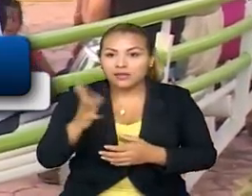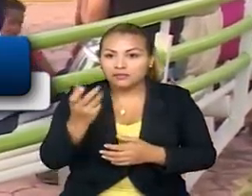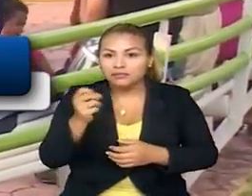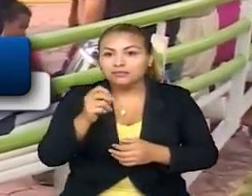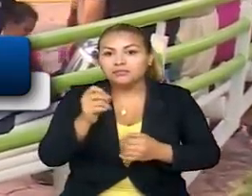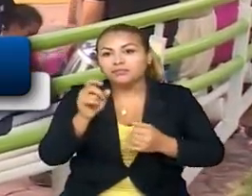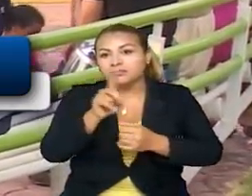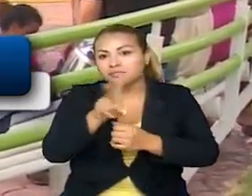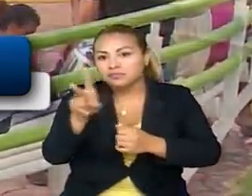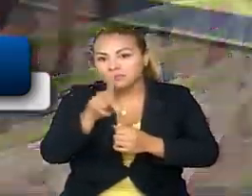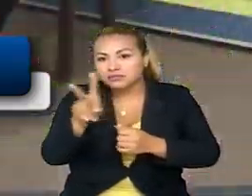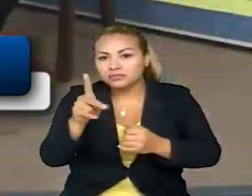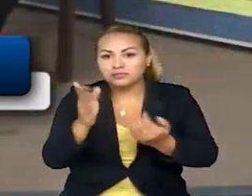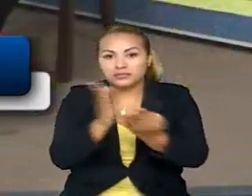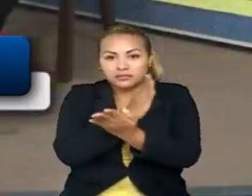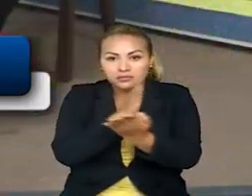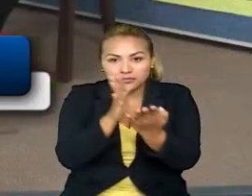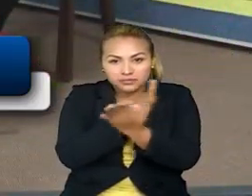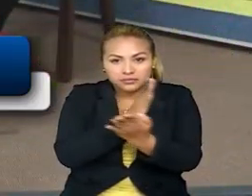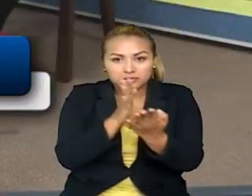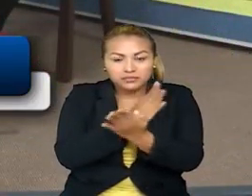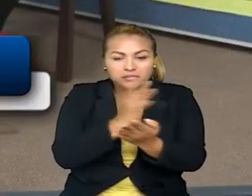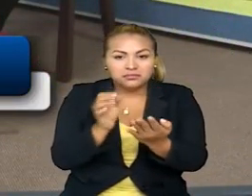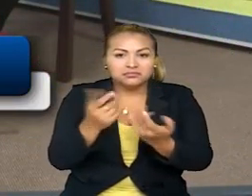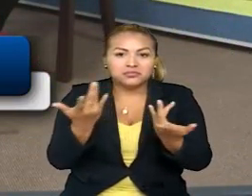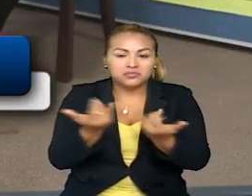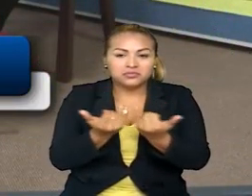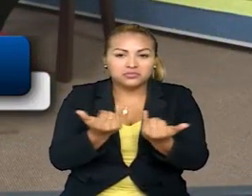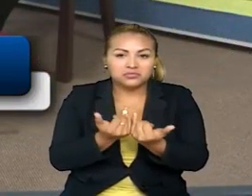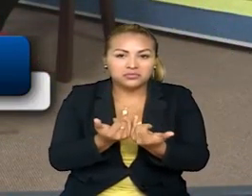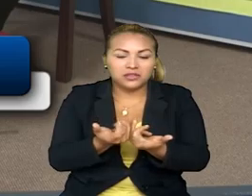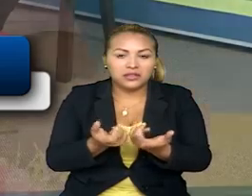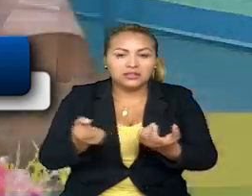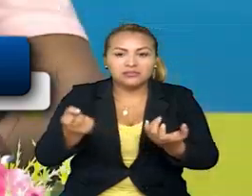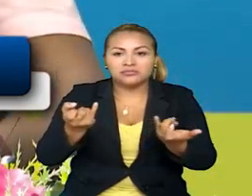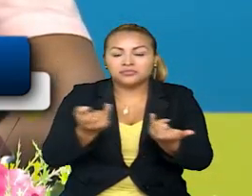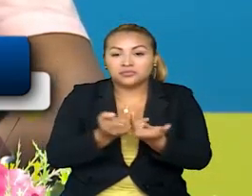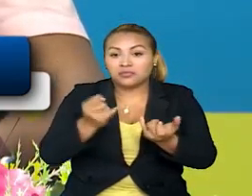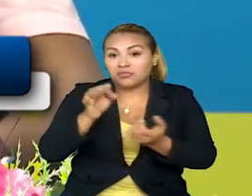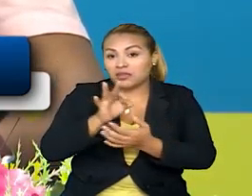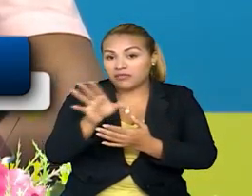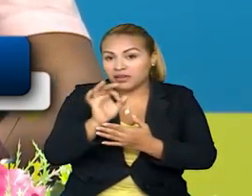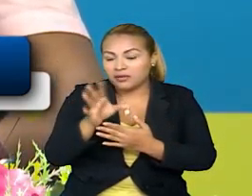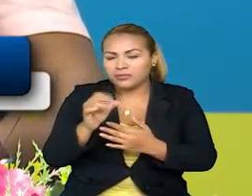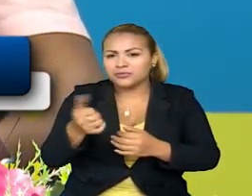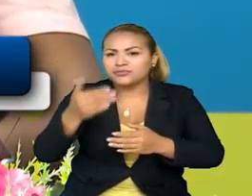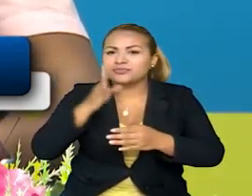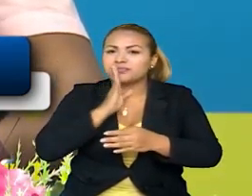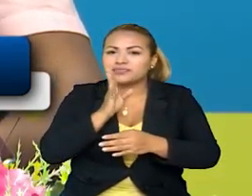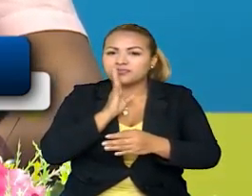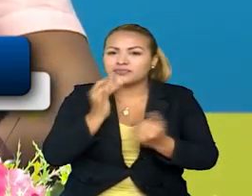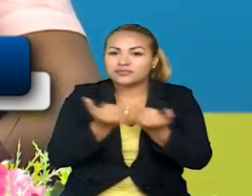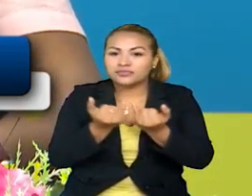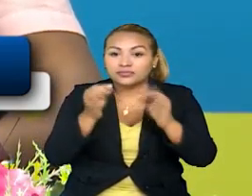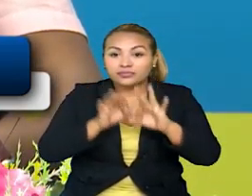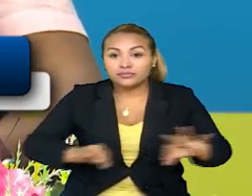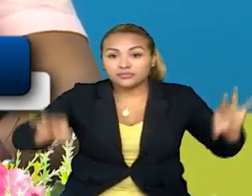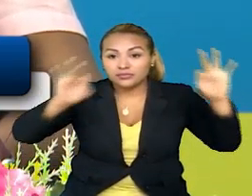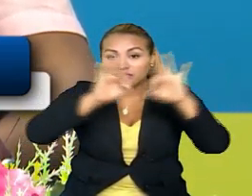la revista la televisión las redes sociales hablan precisamente del consumo de agua lo ideal de